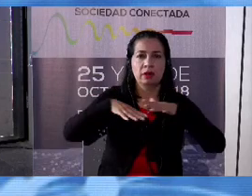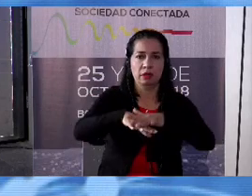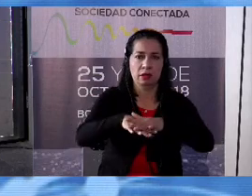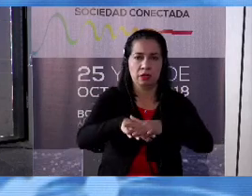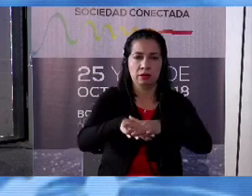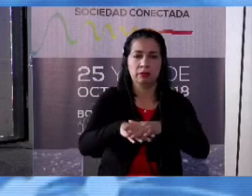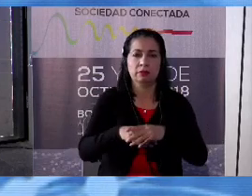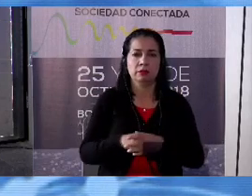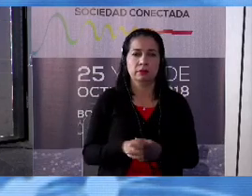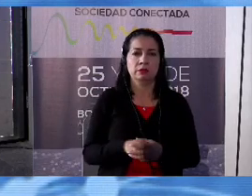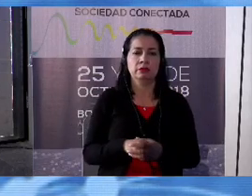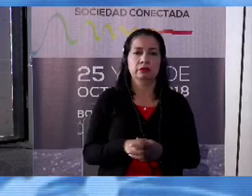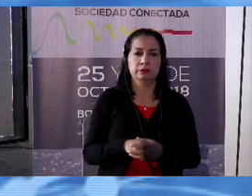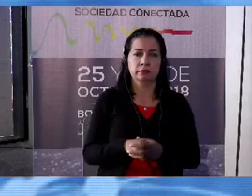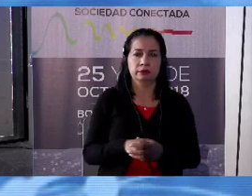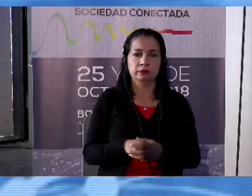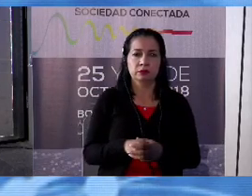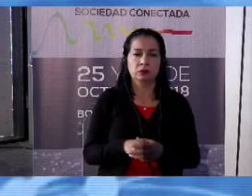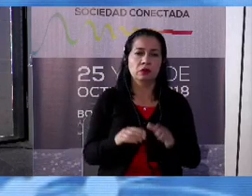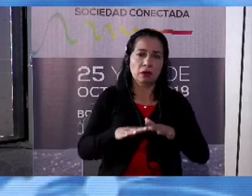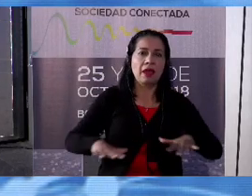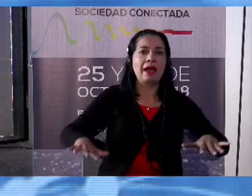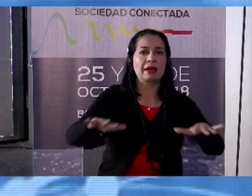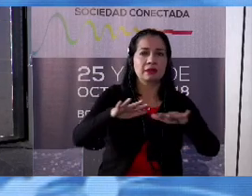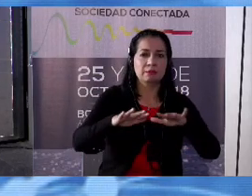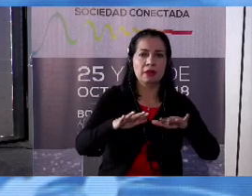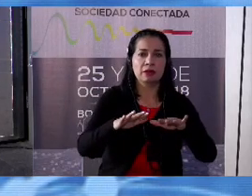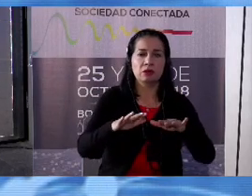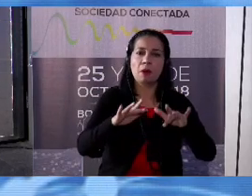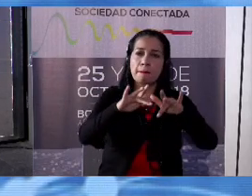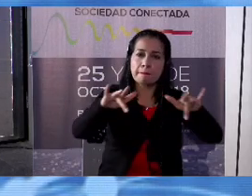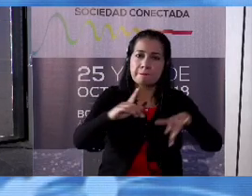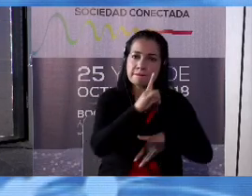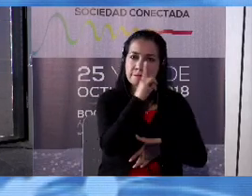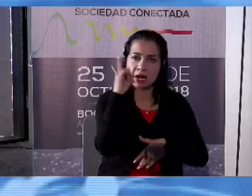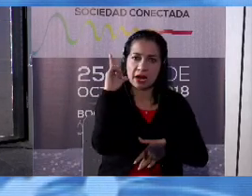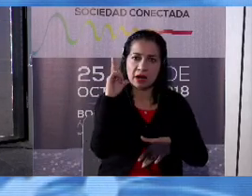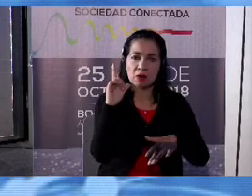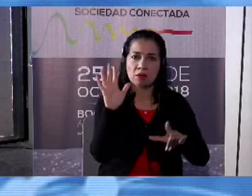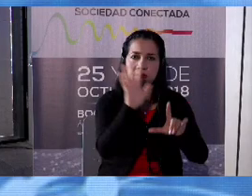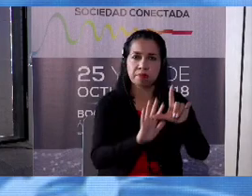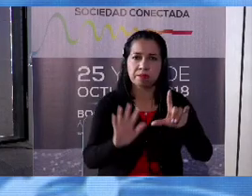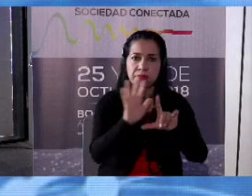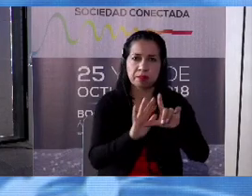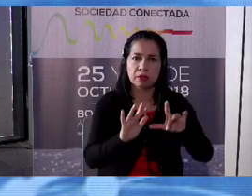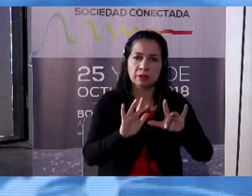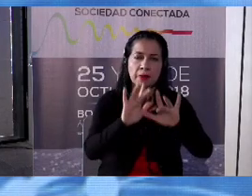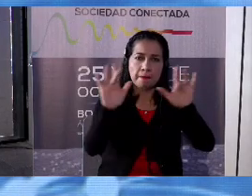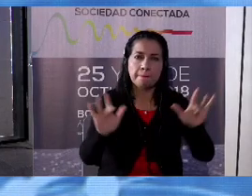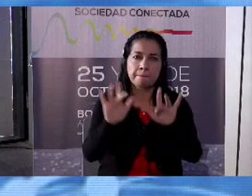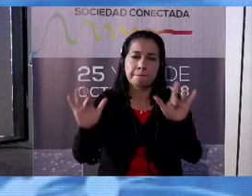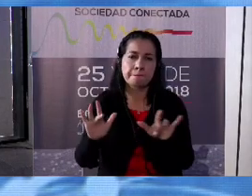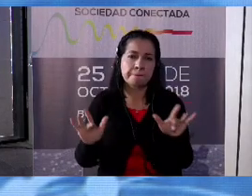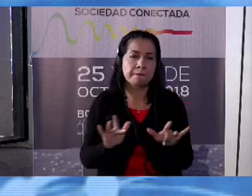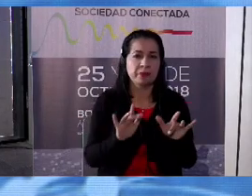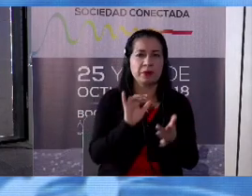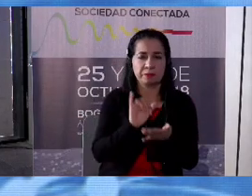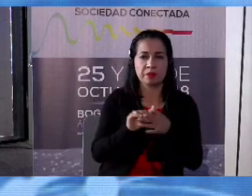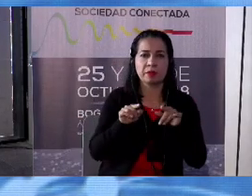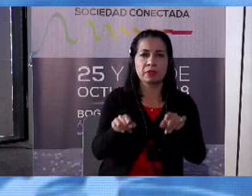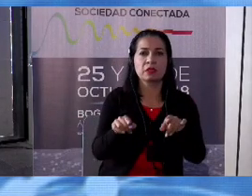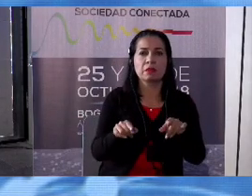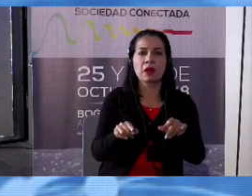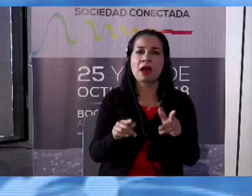red de red de espacios en blanco para compartir espectro lo que hacemos de hecho es